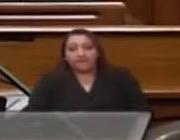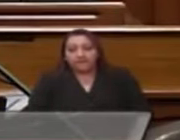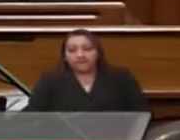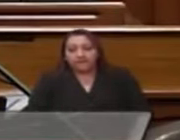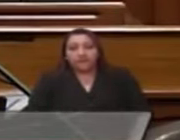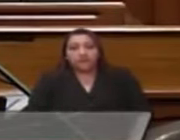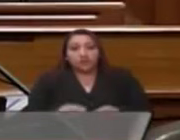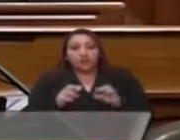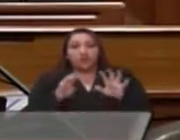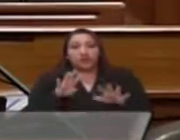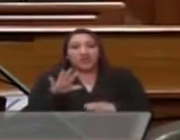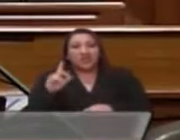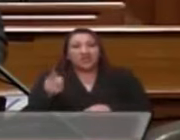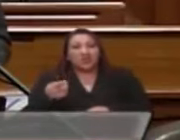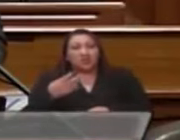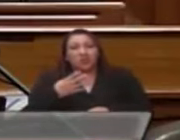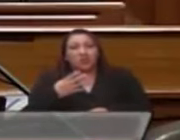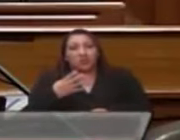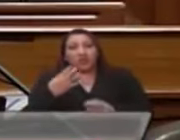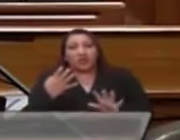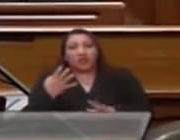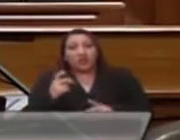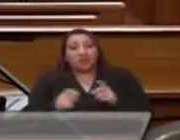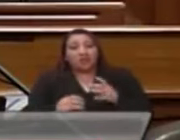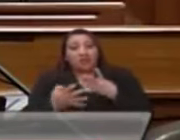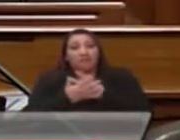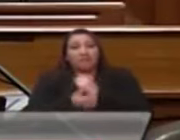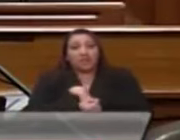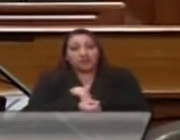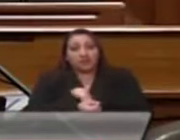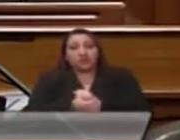una población de 95.049 personas,